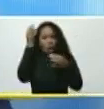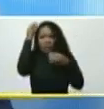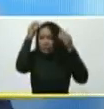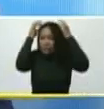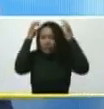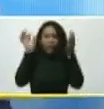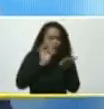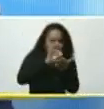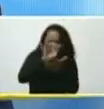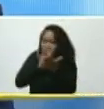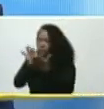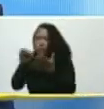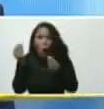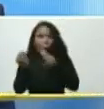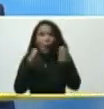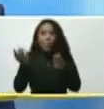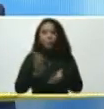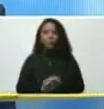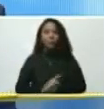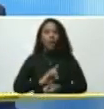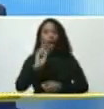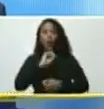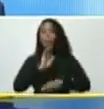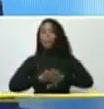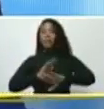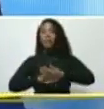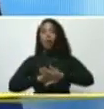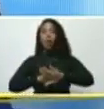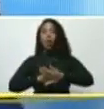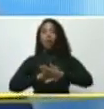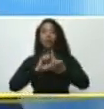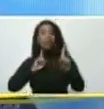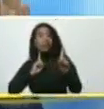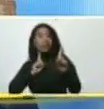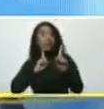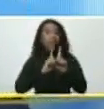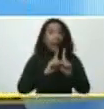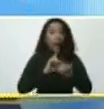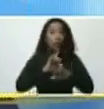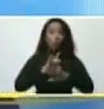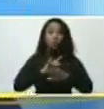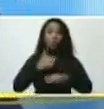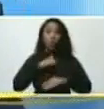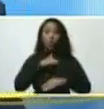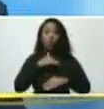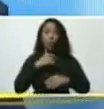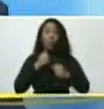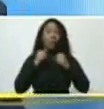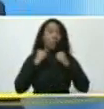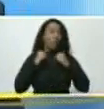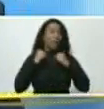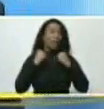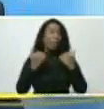Y no han pasado ni de cerca por lo que nos tocó pasar a nosotros.